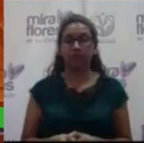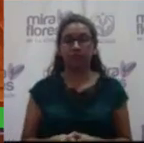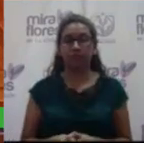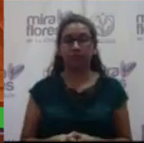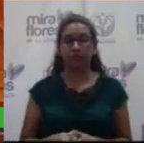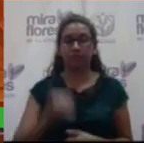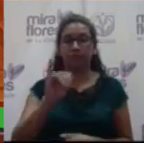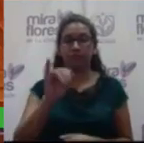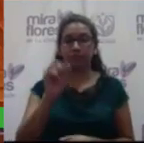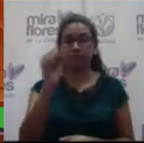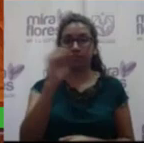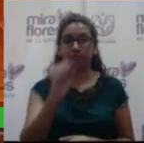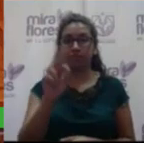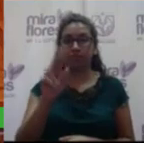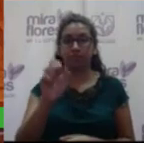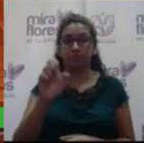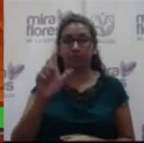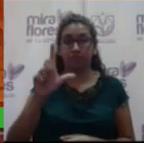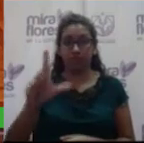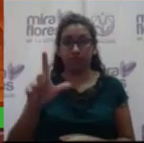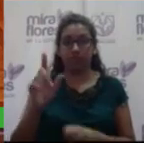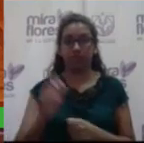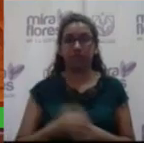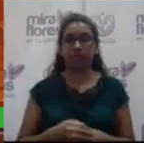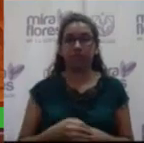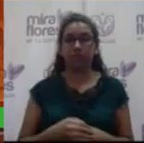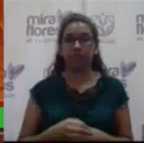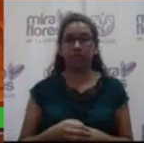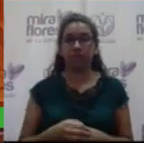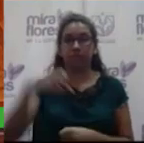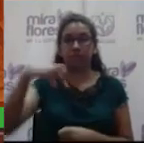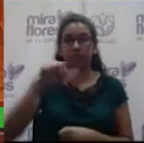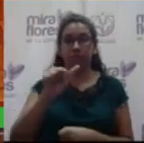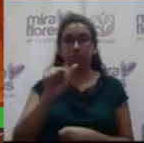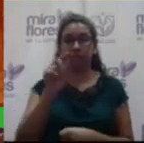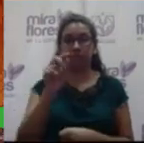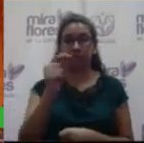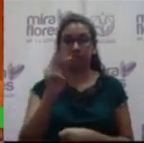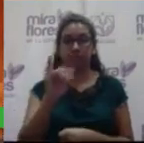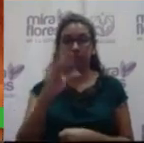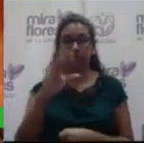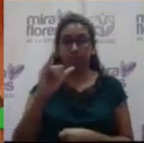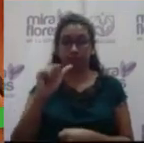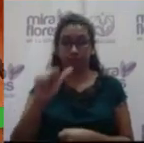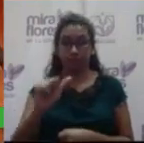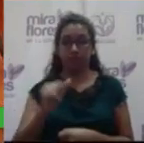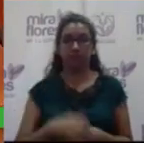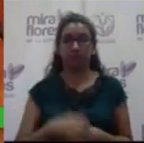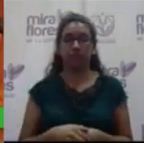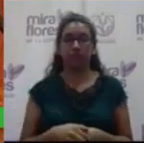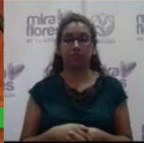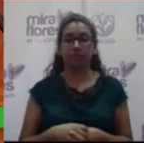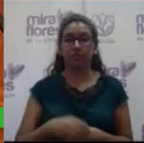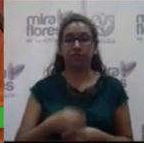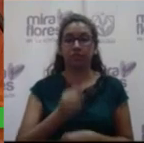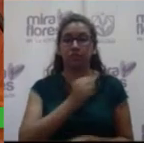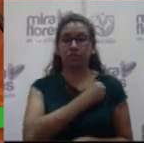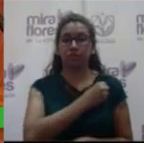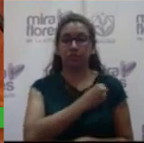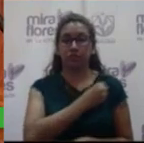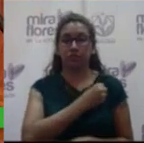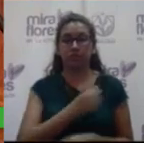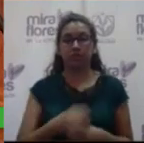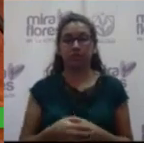Israel Orlando Acuña Wong Coquiz, señora Patricia María del Río Jiménez de Olavide, señora Susana